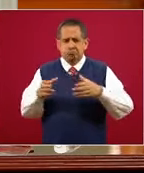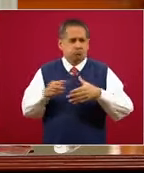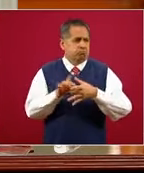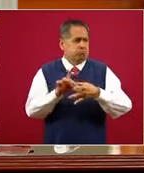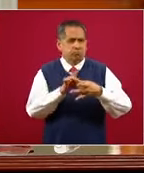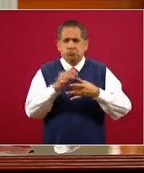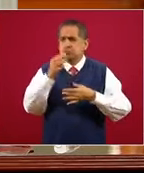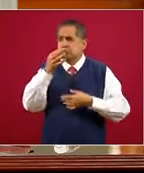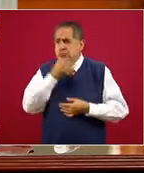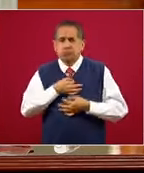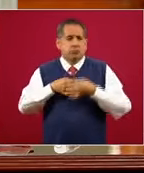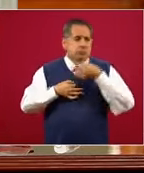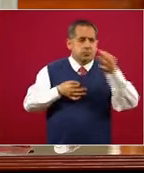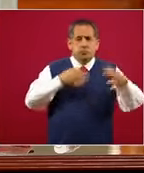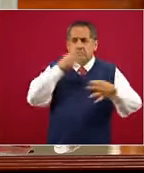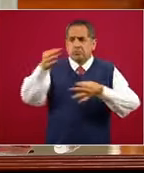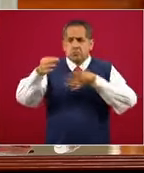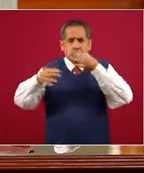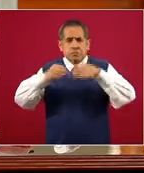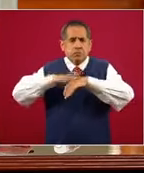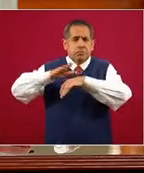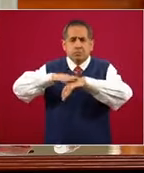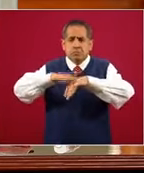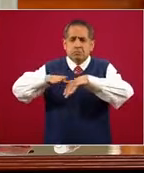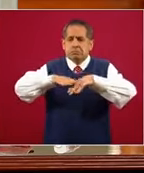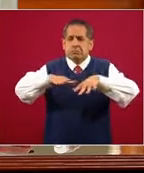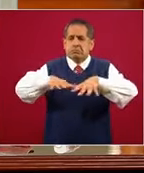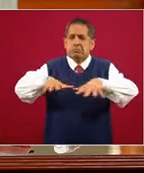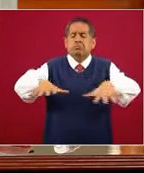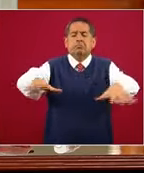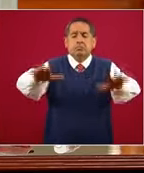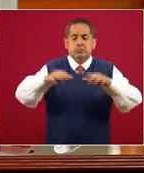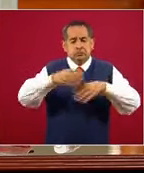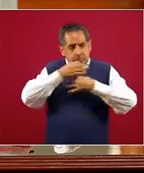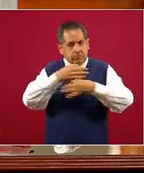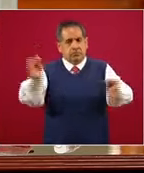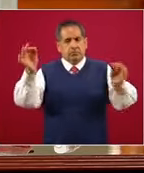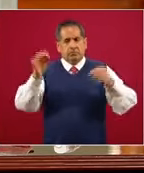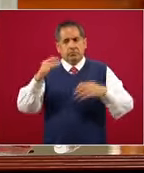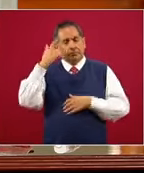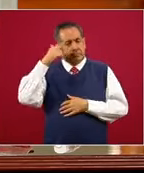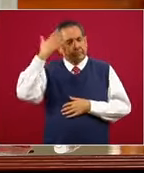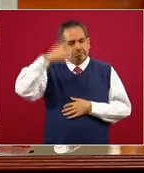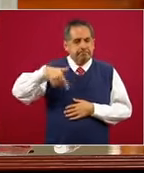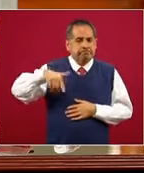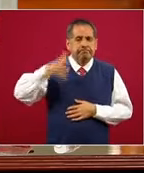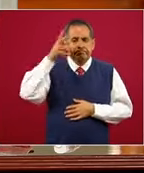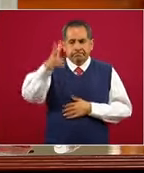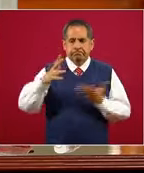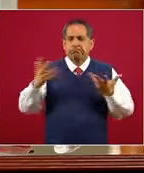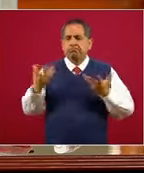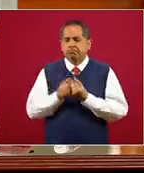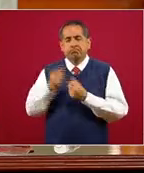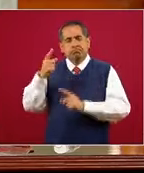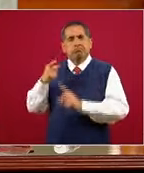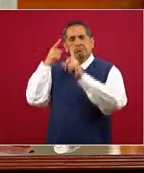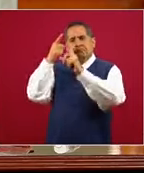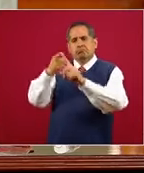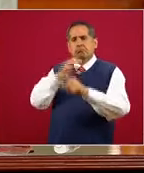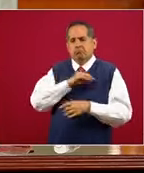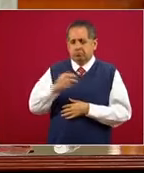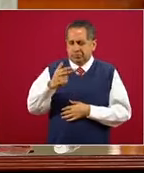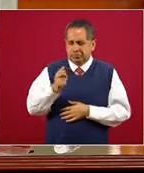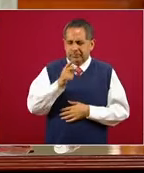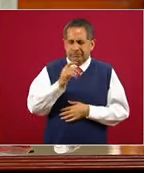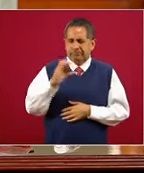mensaje, poder empezar a tener esta vinculación, y estamos seguros que juntos alcanzaremos nuestro objetivo de eliminar